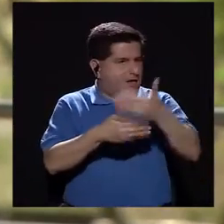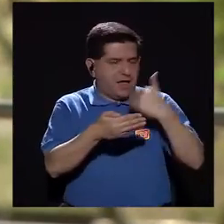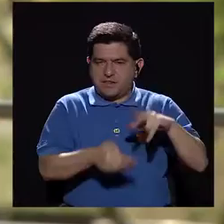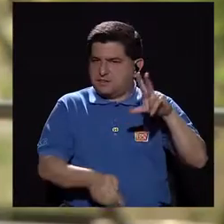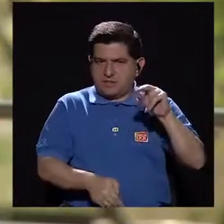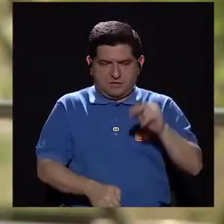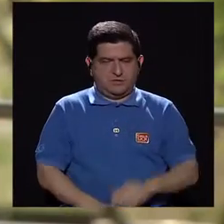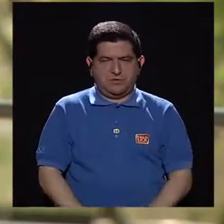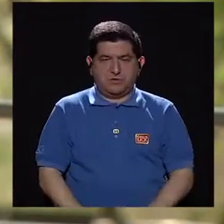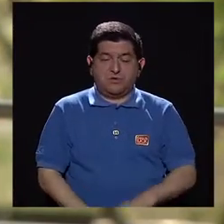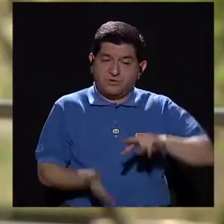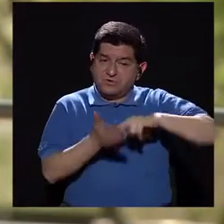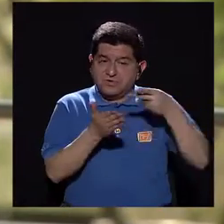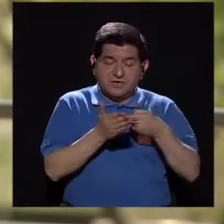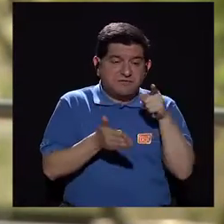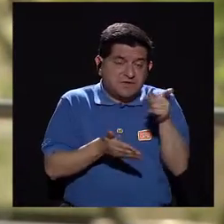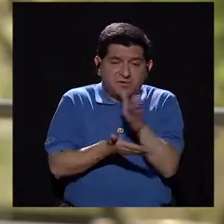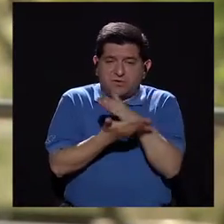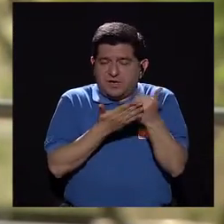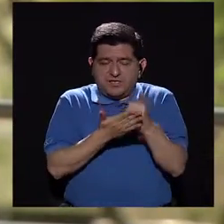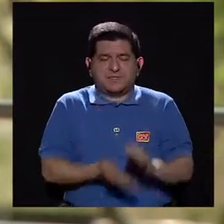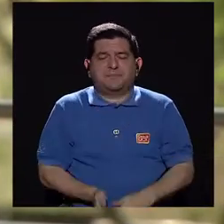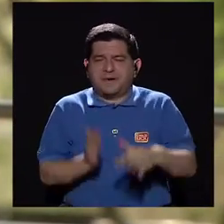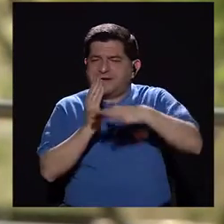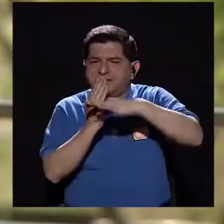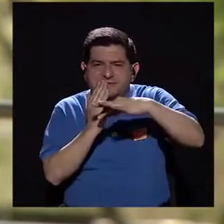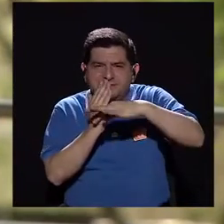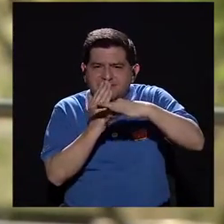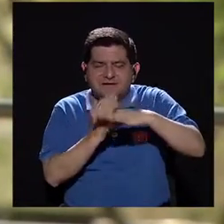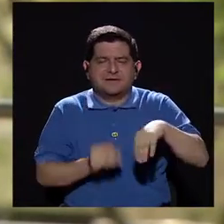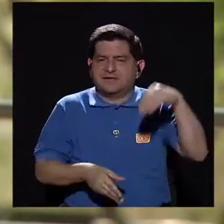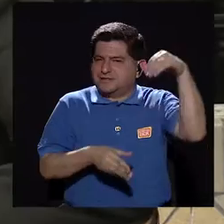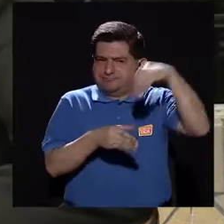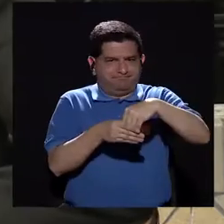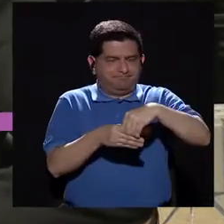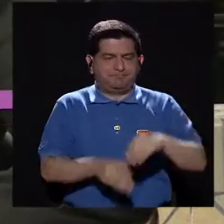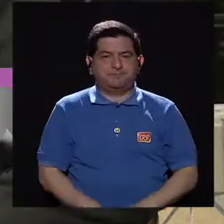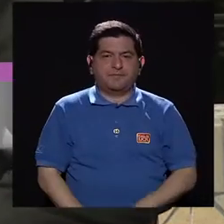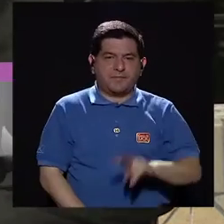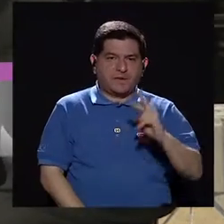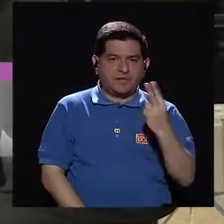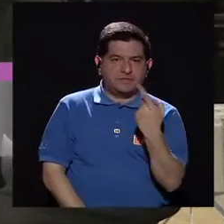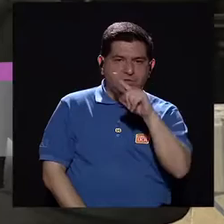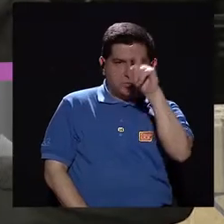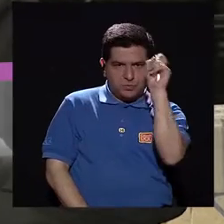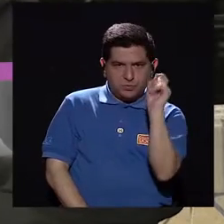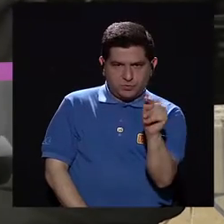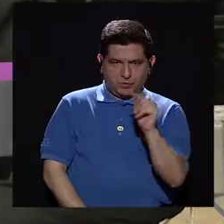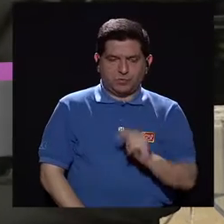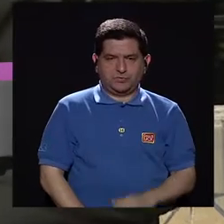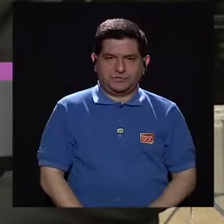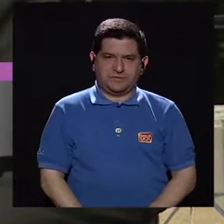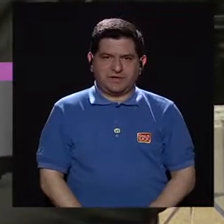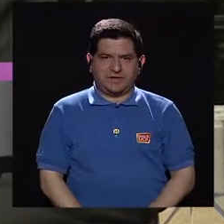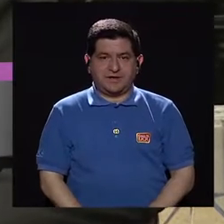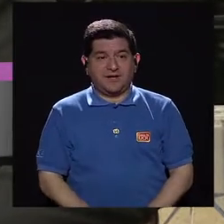no despegarlo antes, porque si no, no está tomando esa parte rica en grasa. Claro. Doctora, y la segunda pregunta,